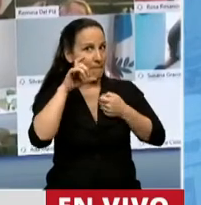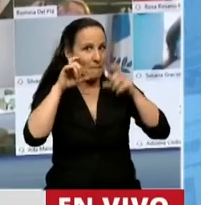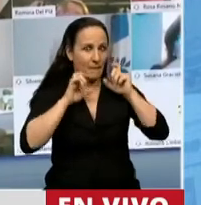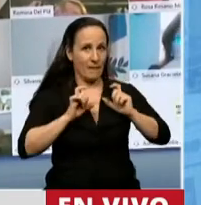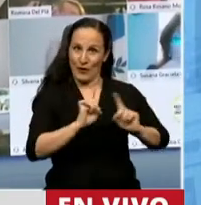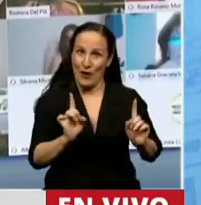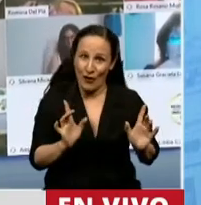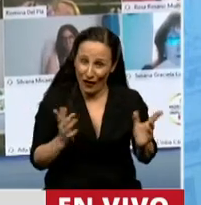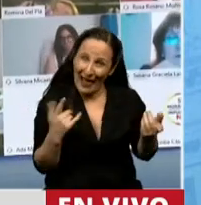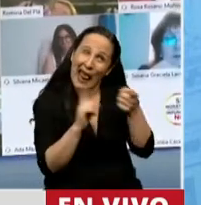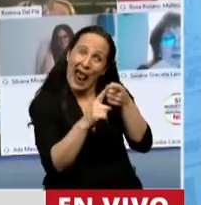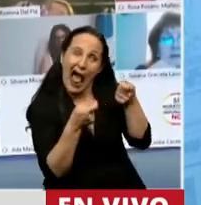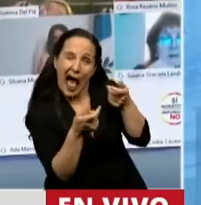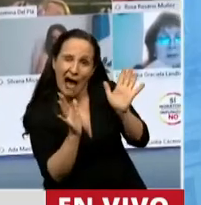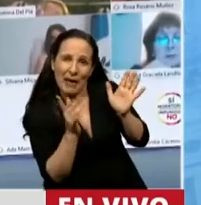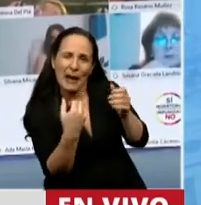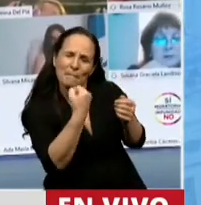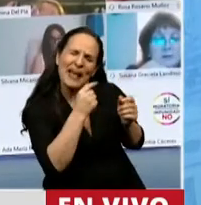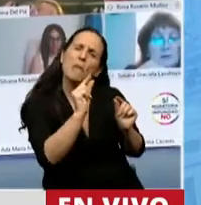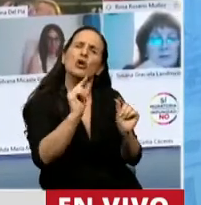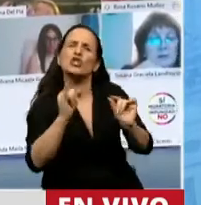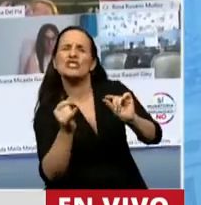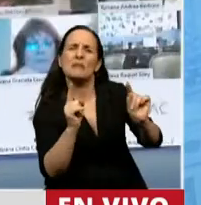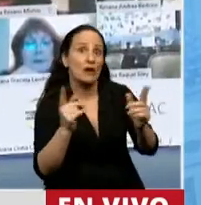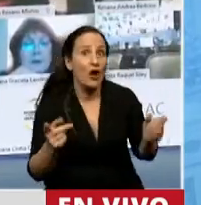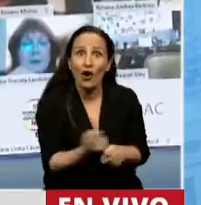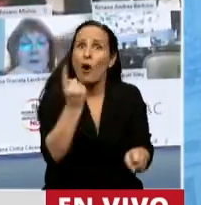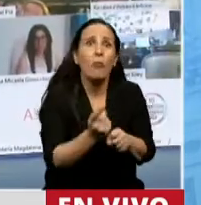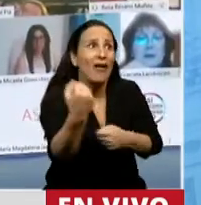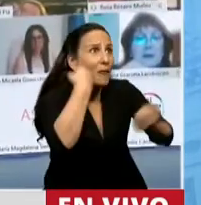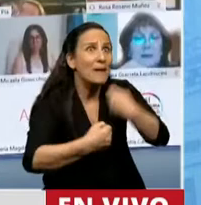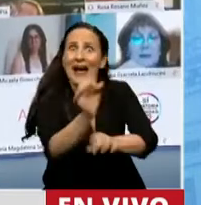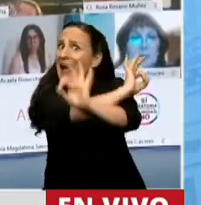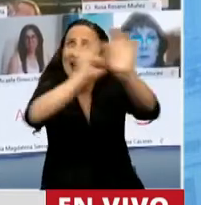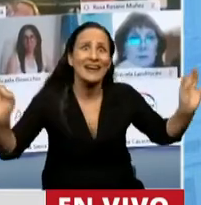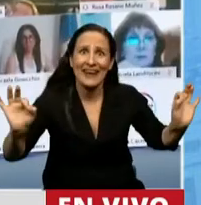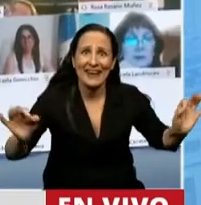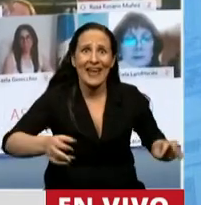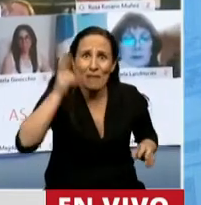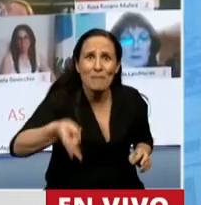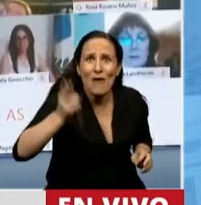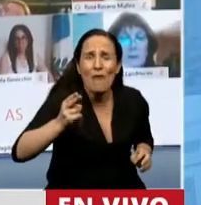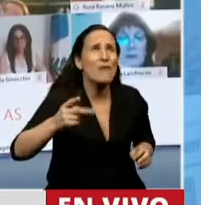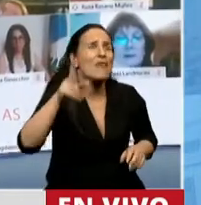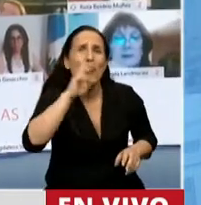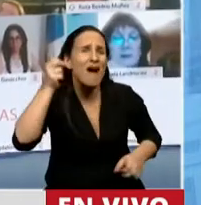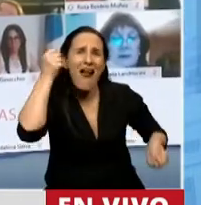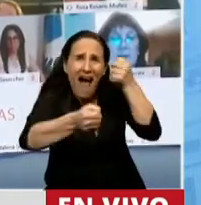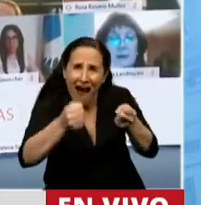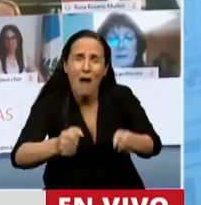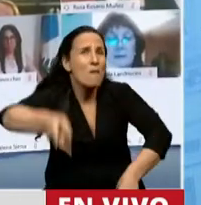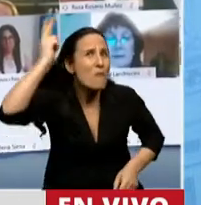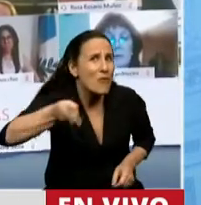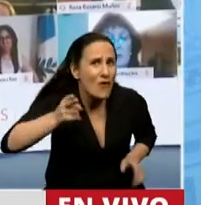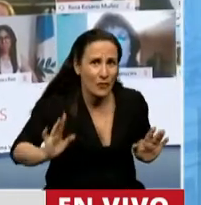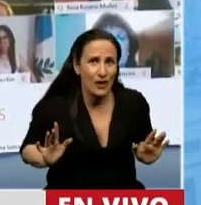Vayamos negociando a ver si nos pueden pegar un poquito o no. No, no nos pueden pegar. No, estamos en contra de la violencia contra las mujeres y estamos en contra de